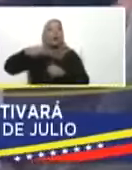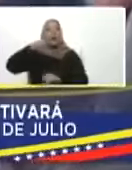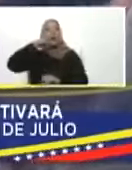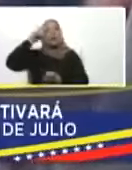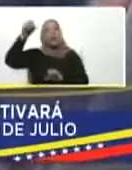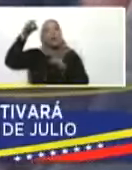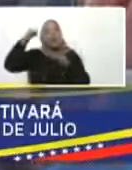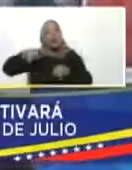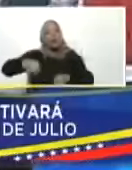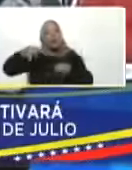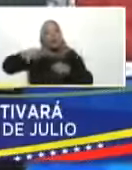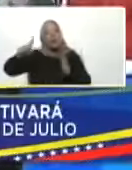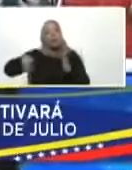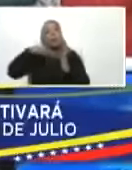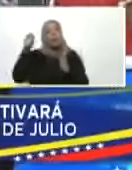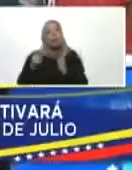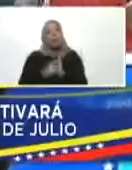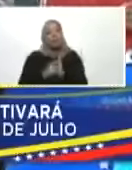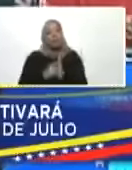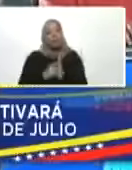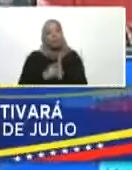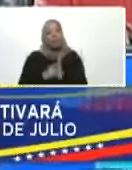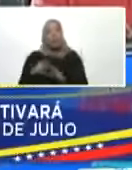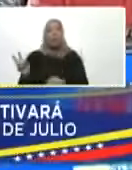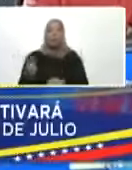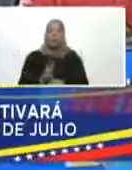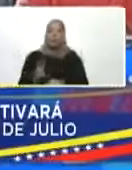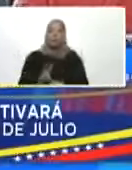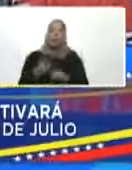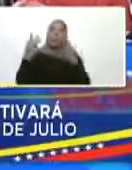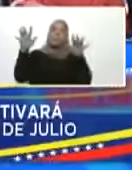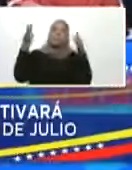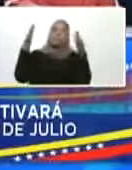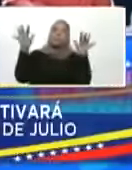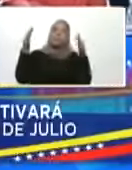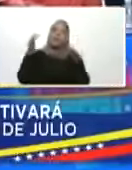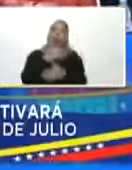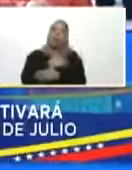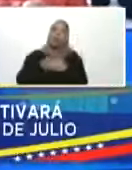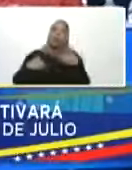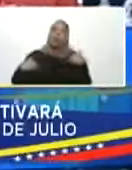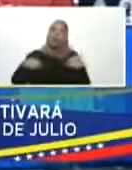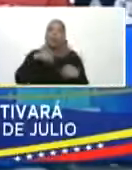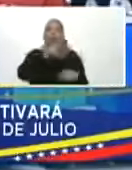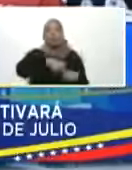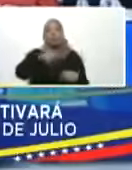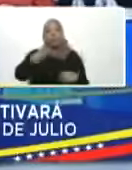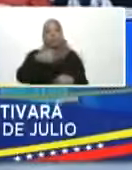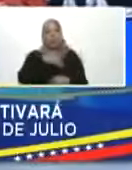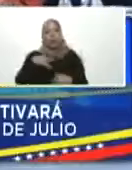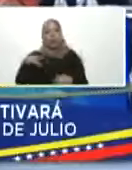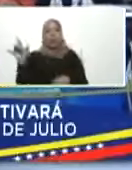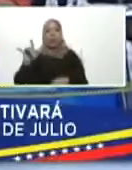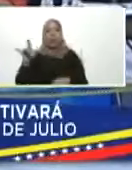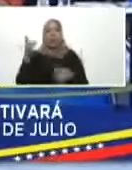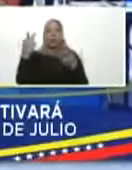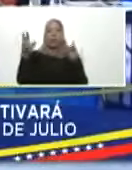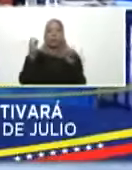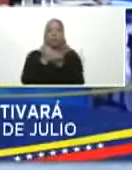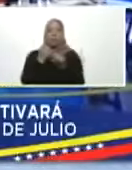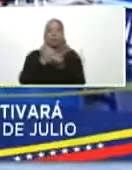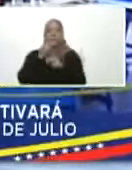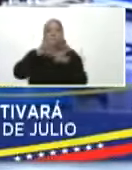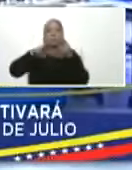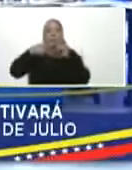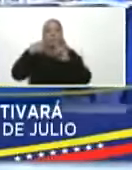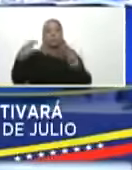verdad absoluta. Y la mayoría del país que quiere paz tiene esa certeza y tenemos que ir a construir y a garantizar